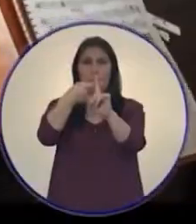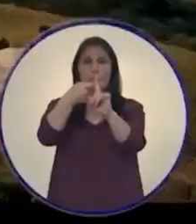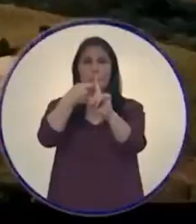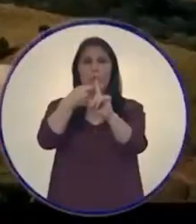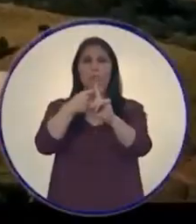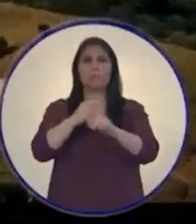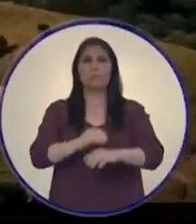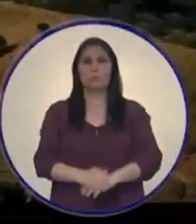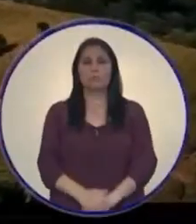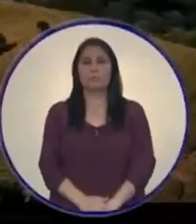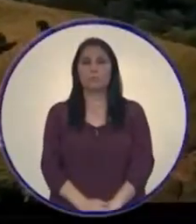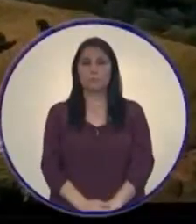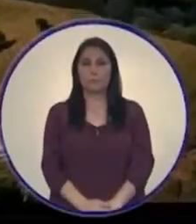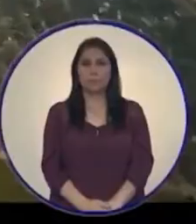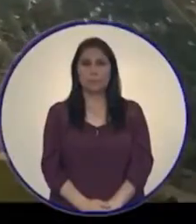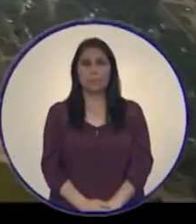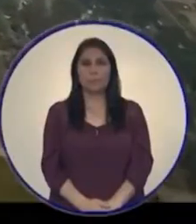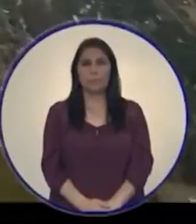la